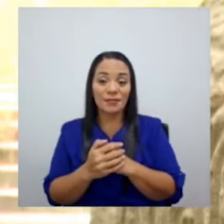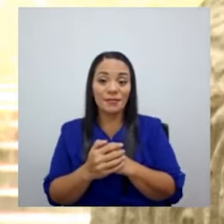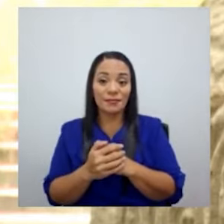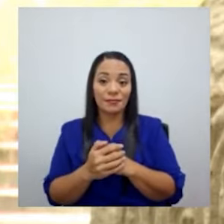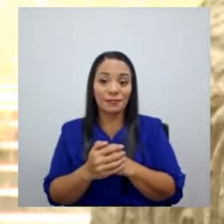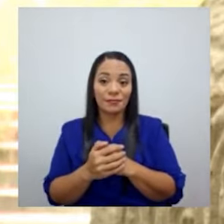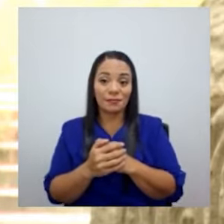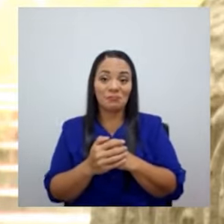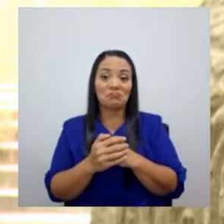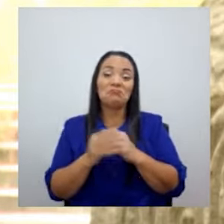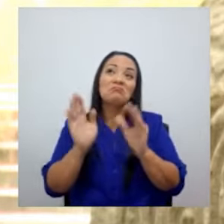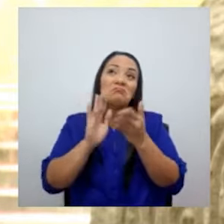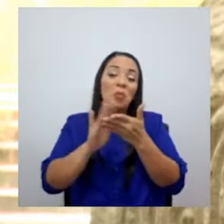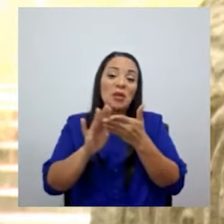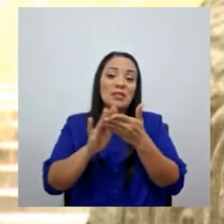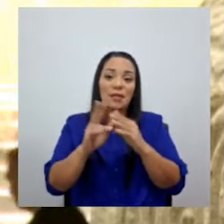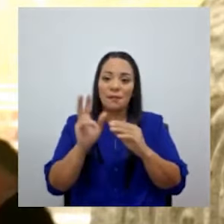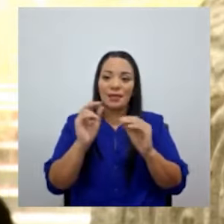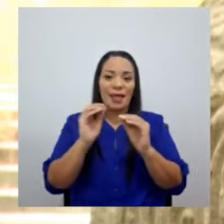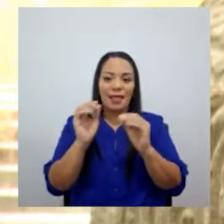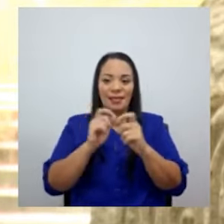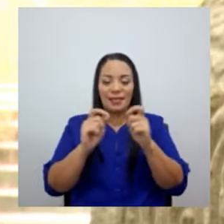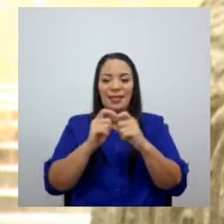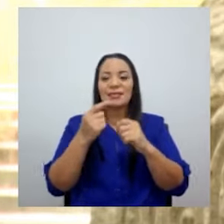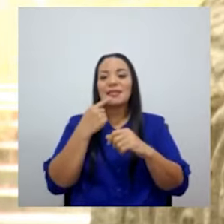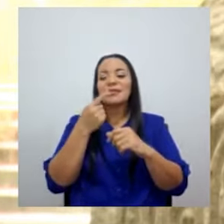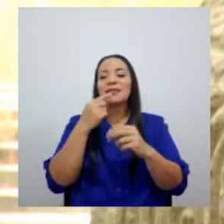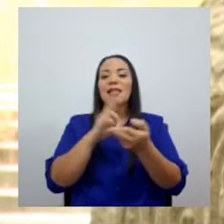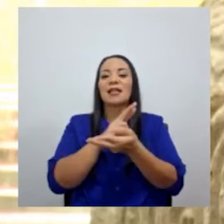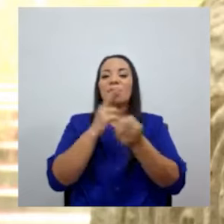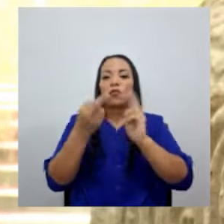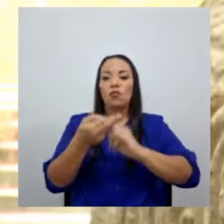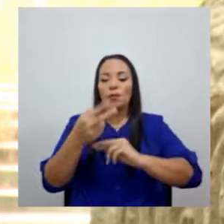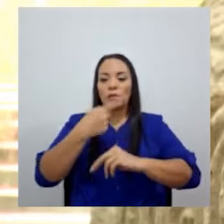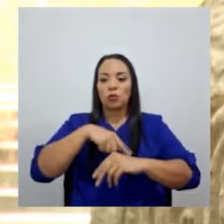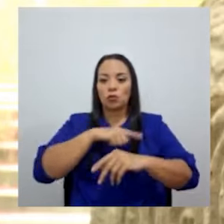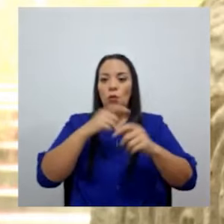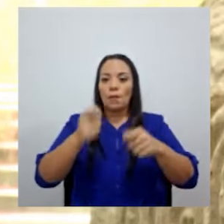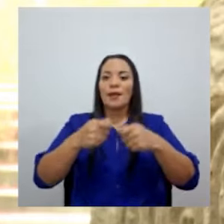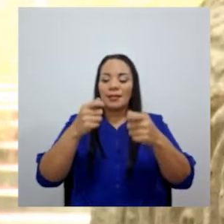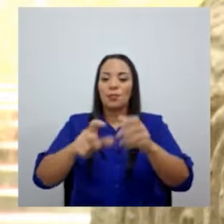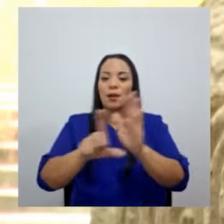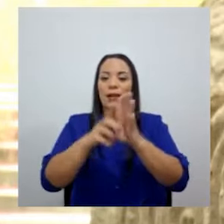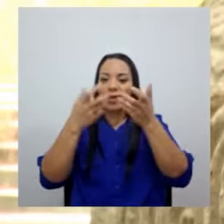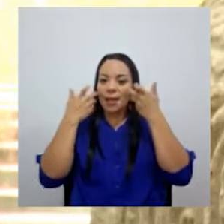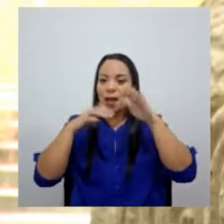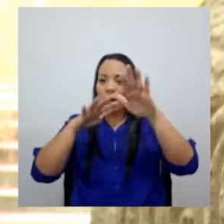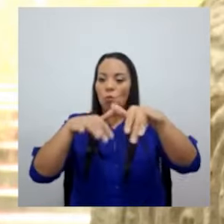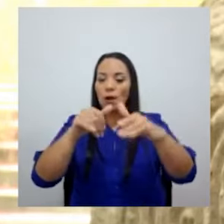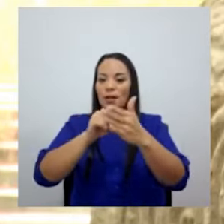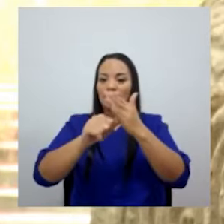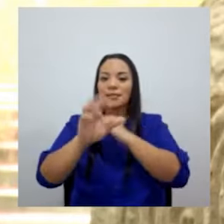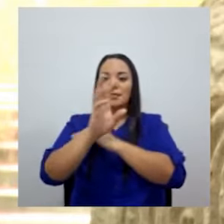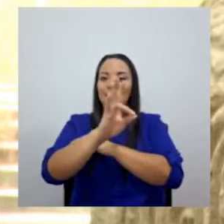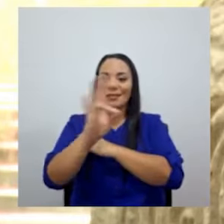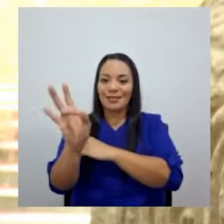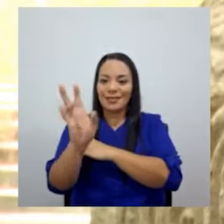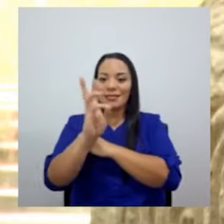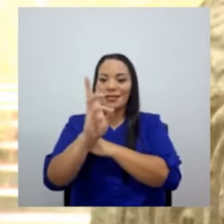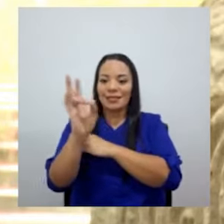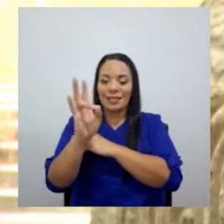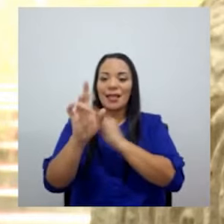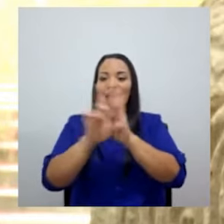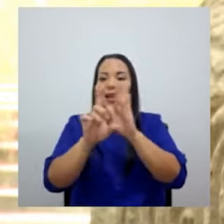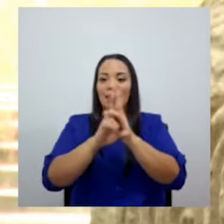sin entrar a dar detalles, que la reforma que planteamos en la Ley Jaguar al artículo 67 de la Ley